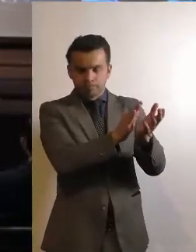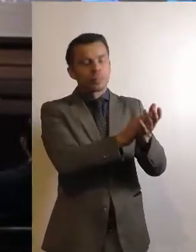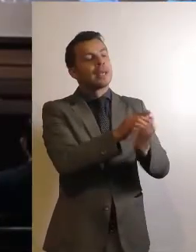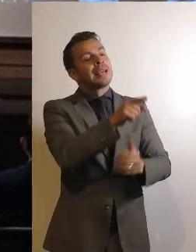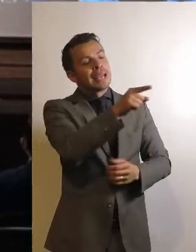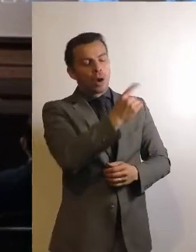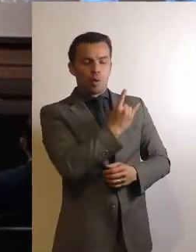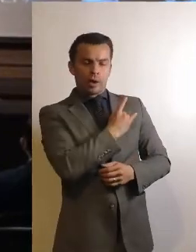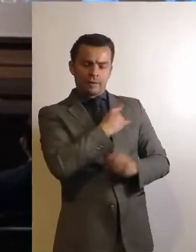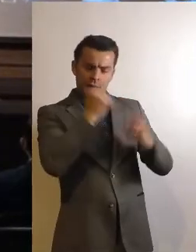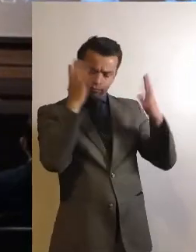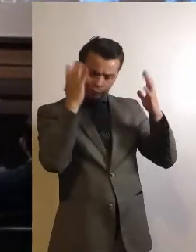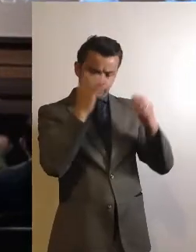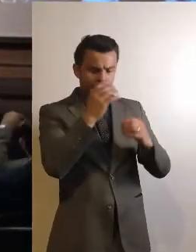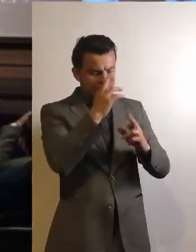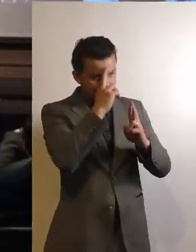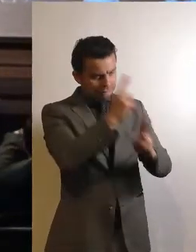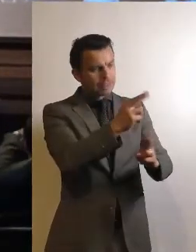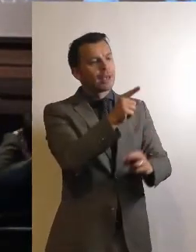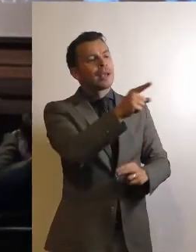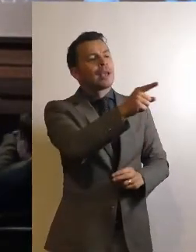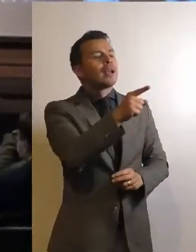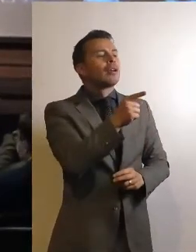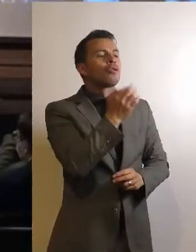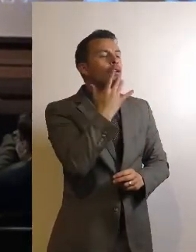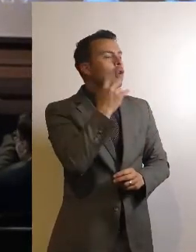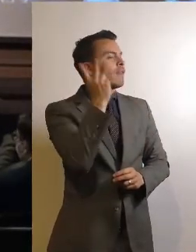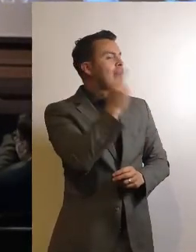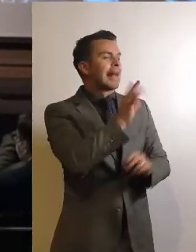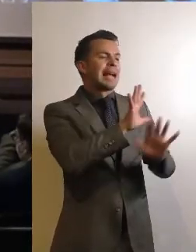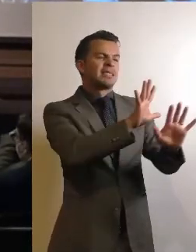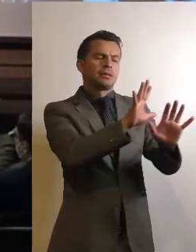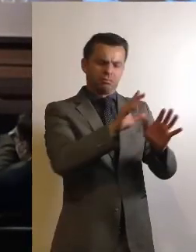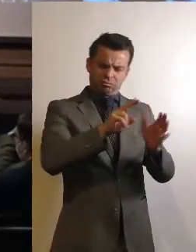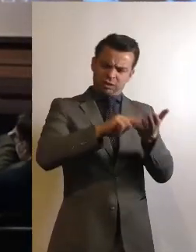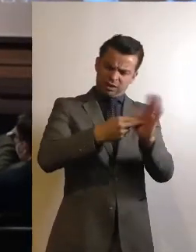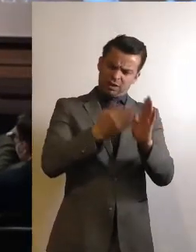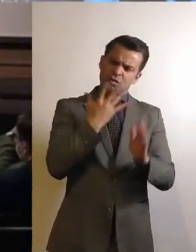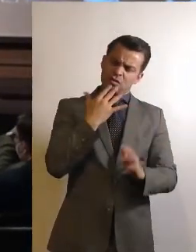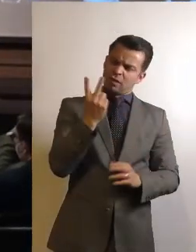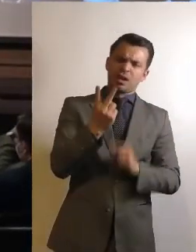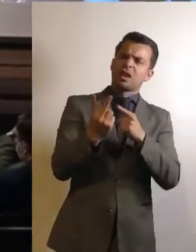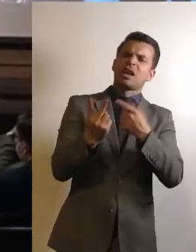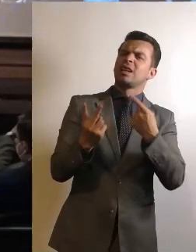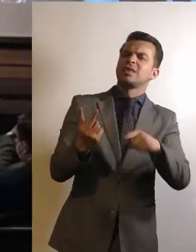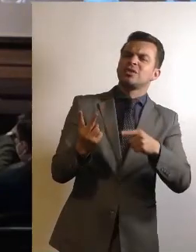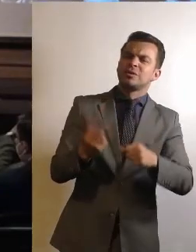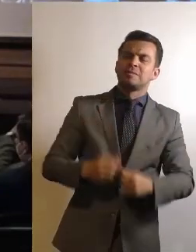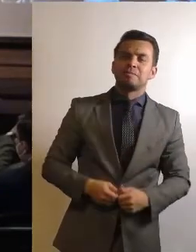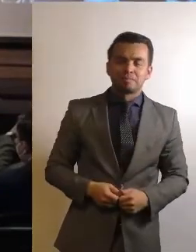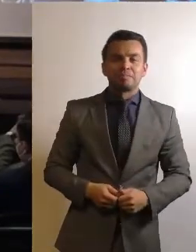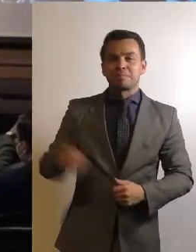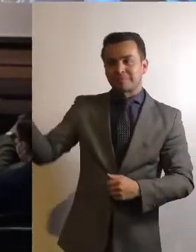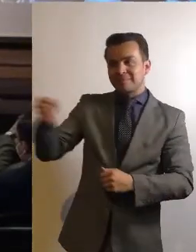Invitamos a responder al ingeniero Jaime Romero Infante, jefe de la Unidad de Gestión Ambiental.